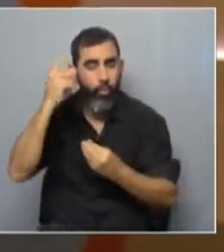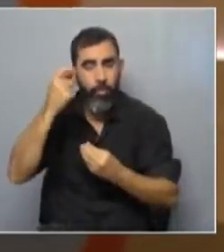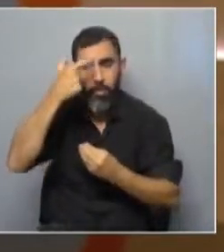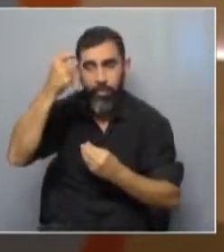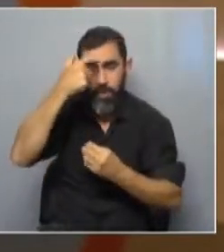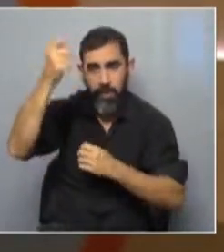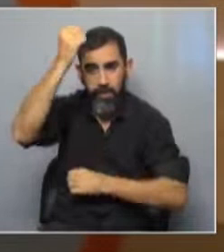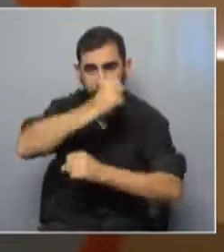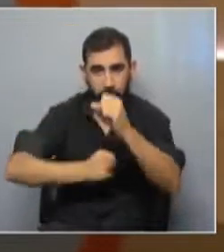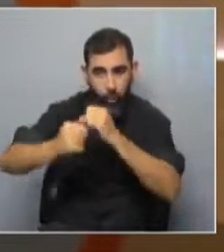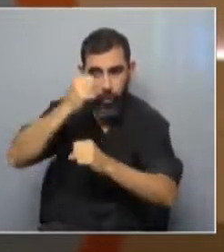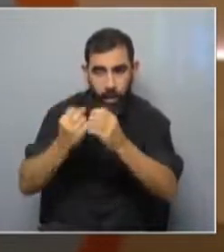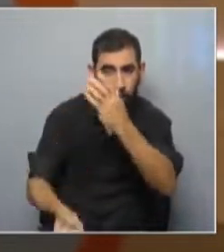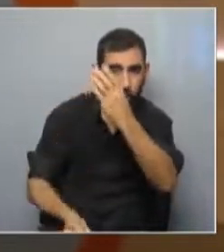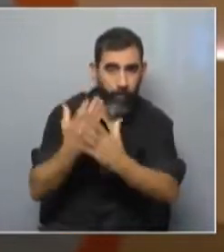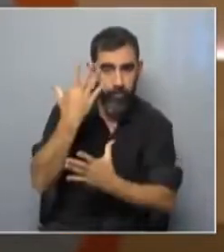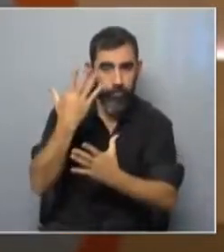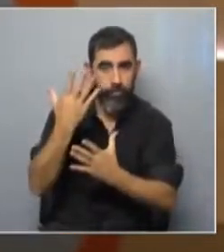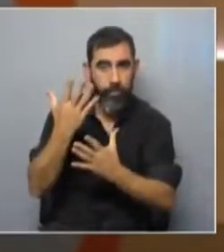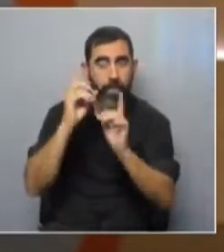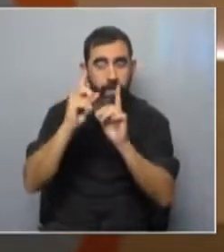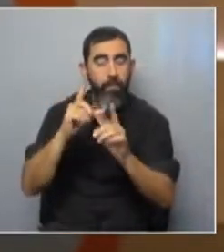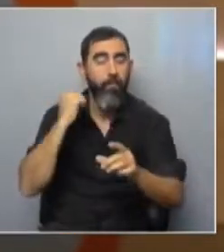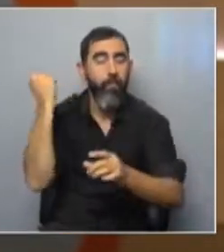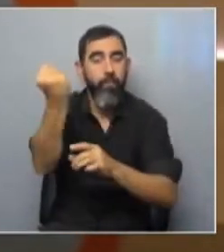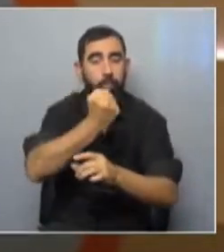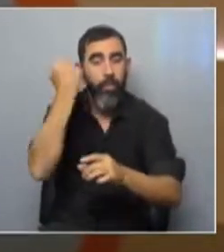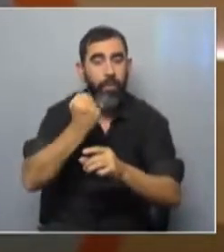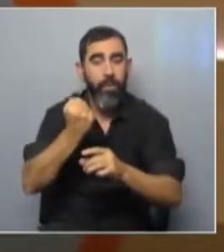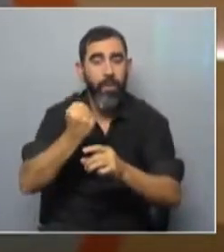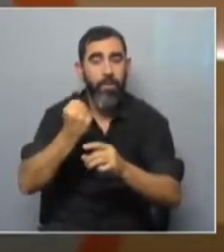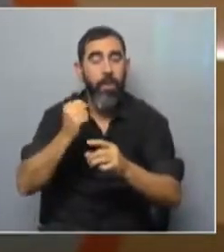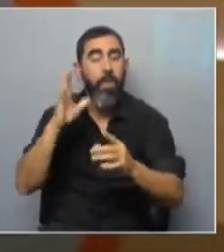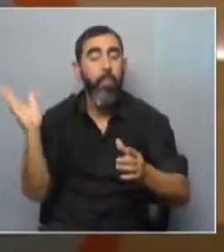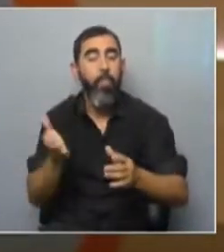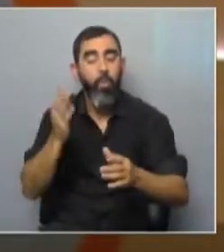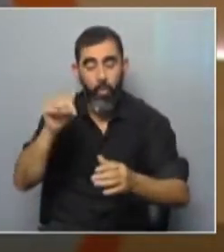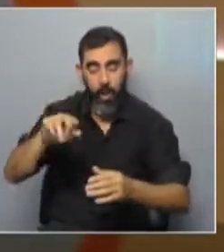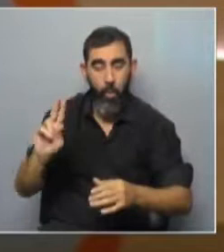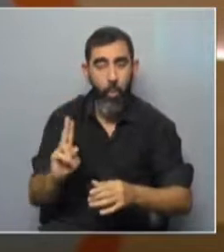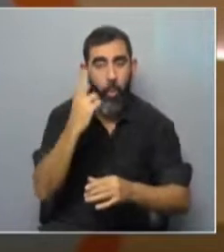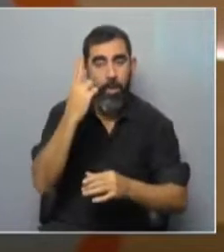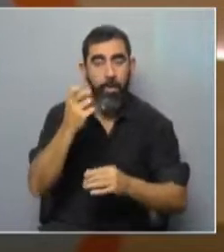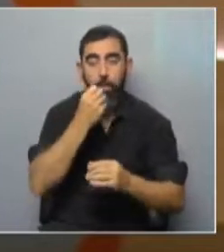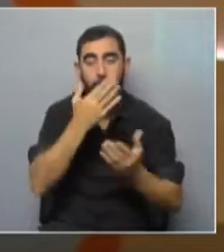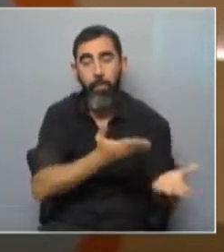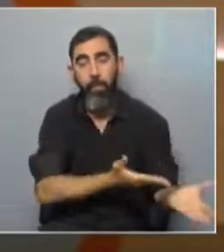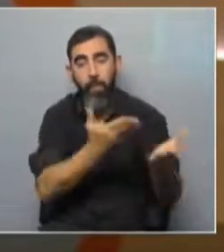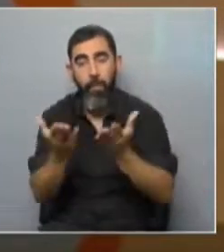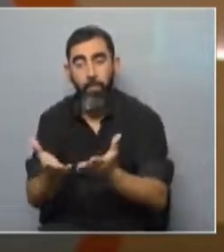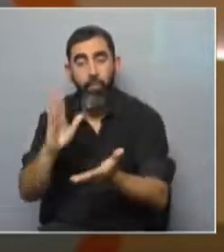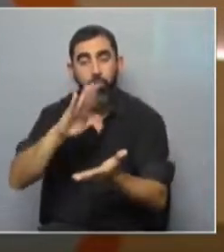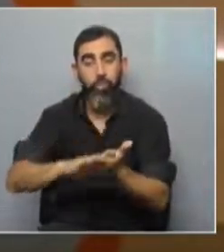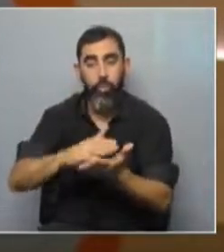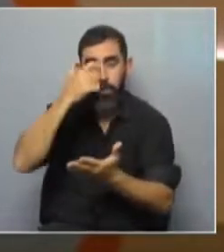ciencia, tecnología e innovación tienen que ser parte fundamental de la matriz productiva de Uruguay. Bienvenidas y bienvenidos